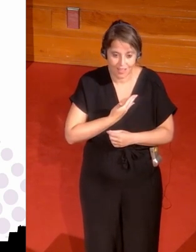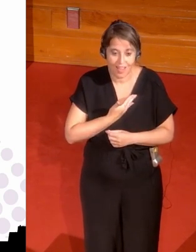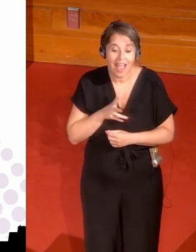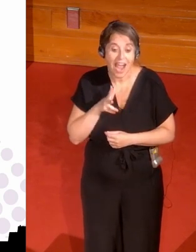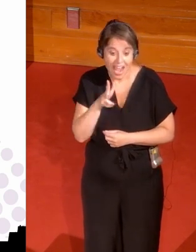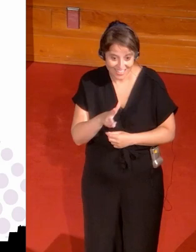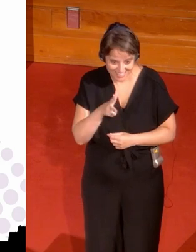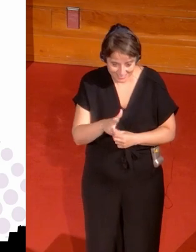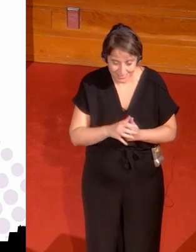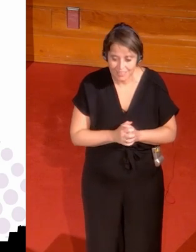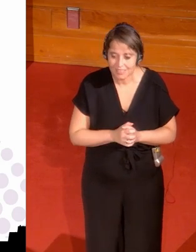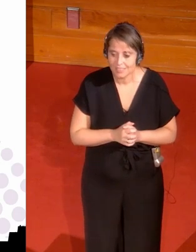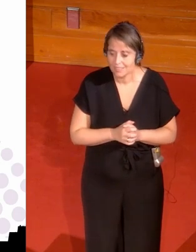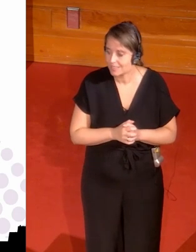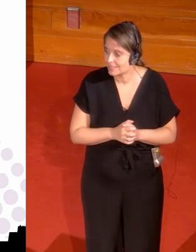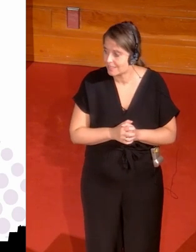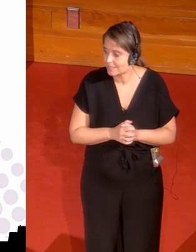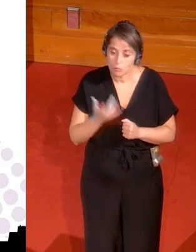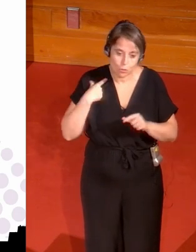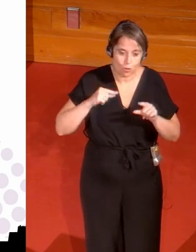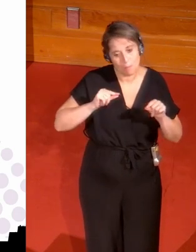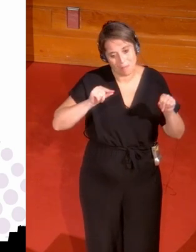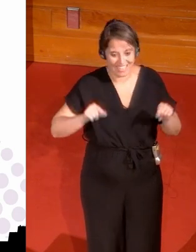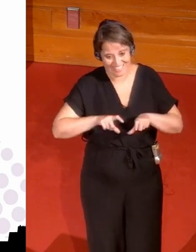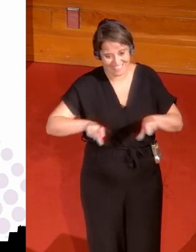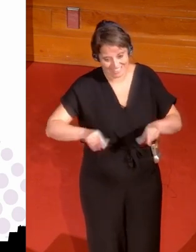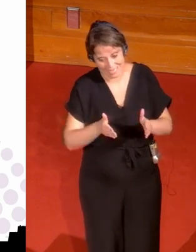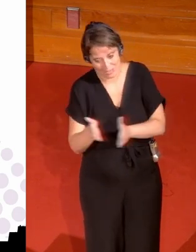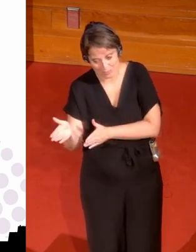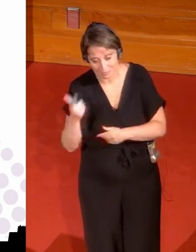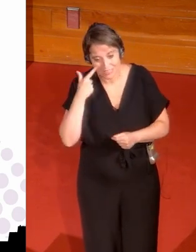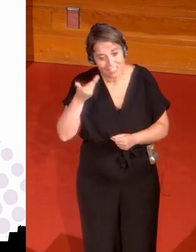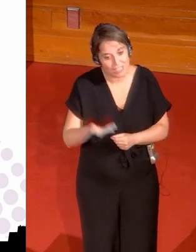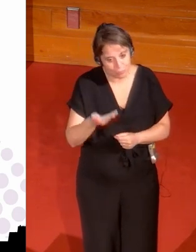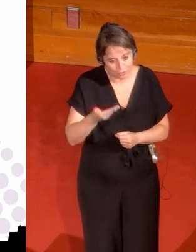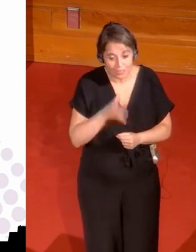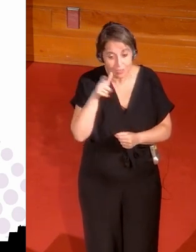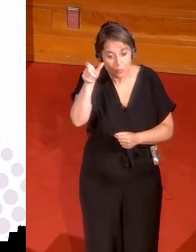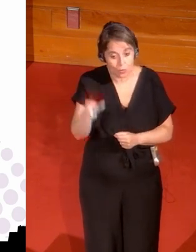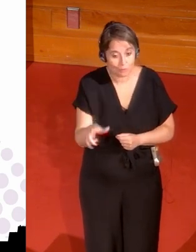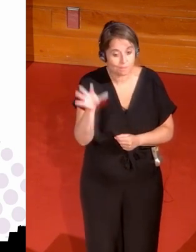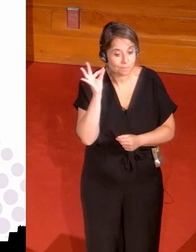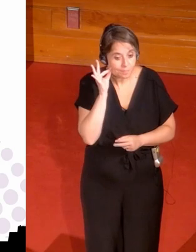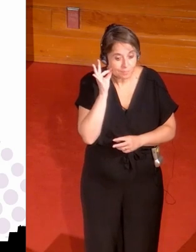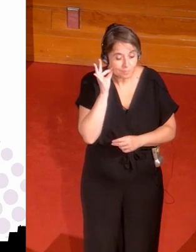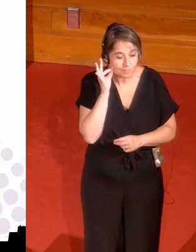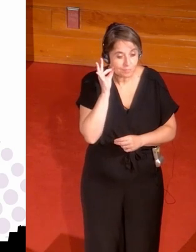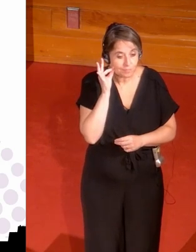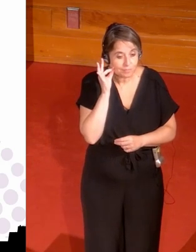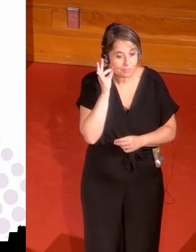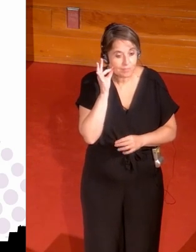camala camala y ojo es hago aquí un pequeño paréntesis es importante porque se ha convertido en una